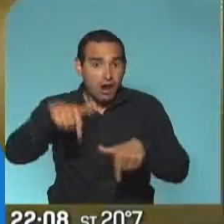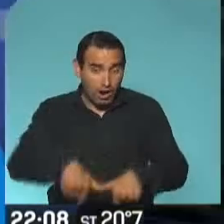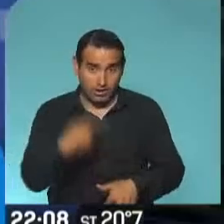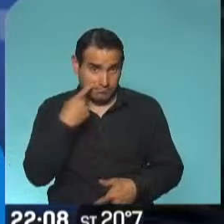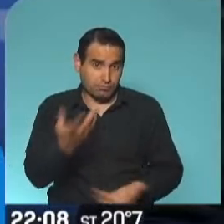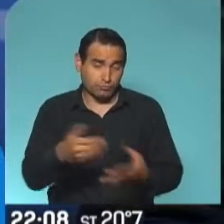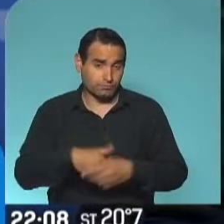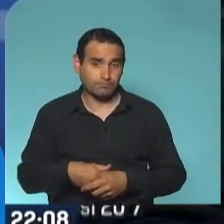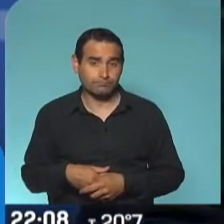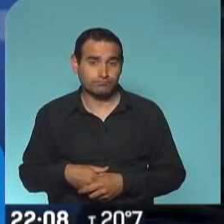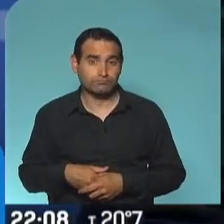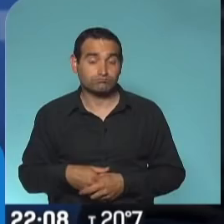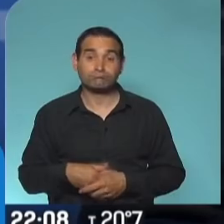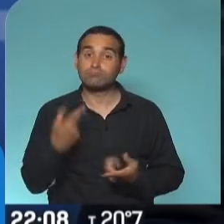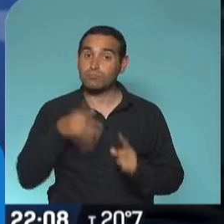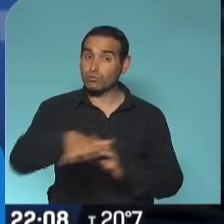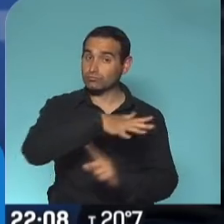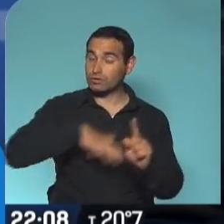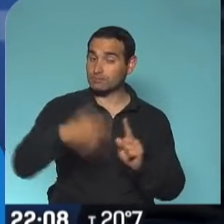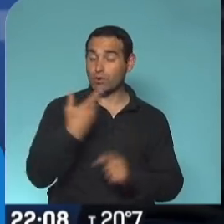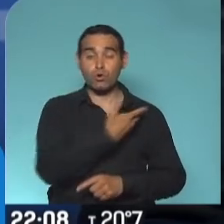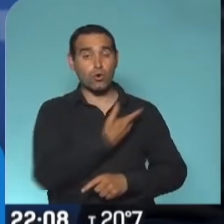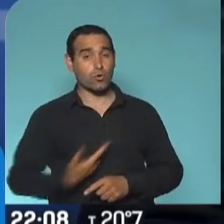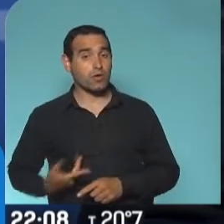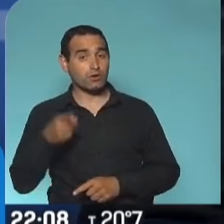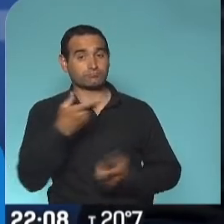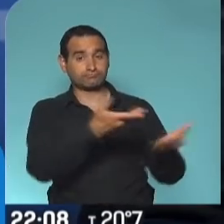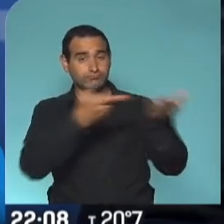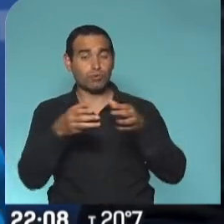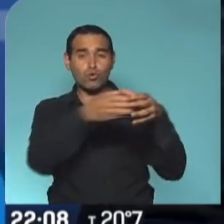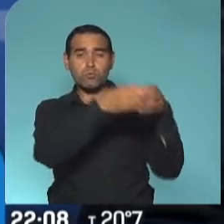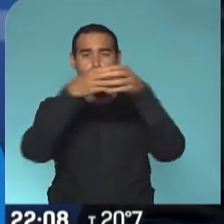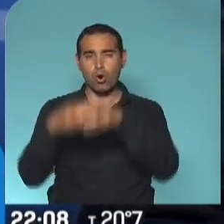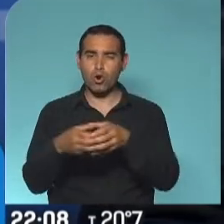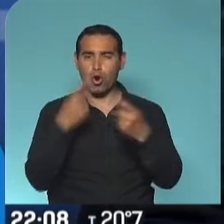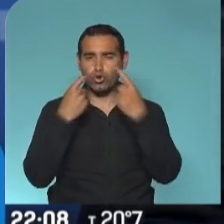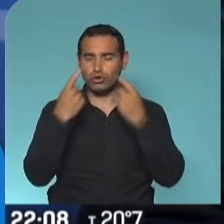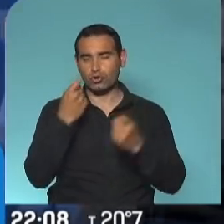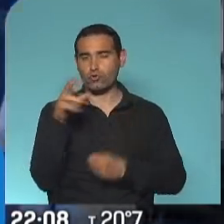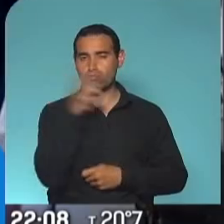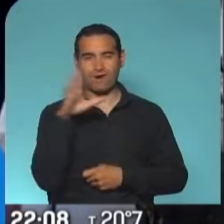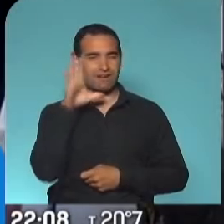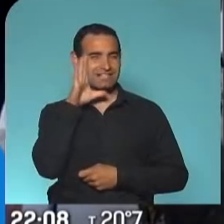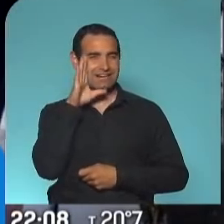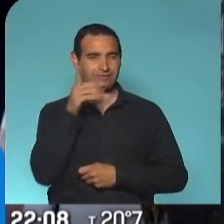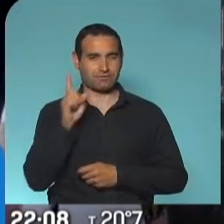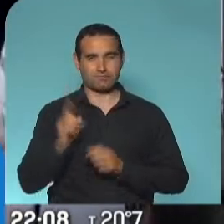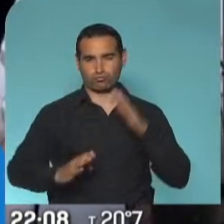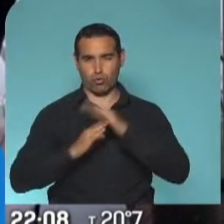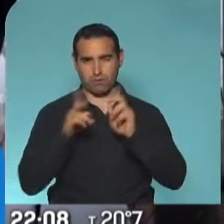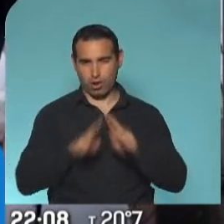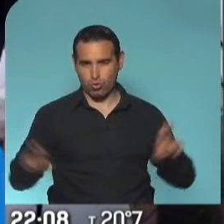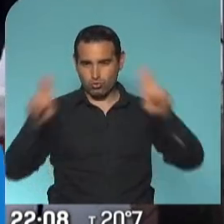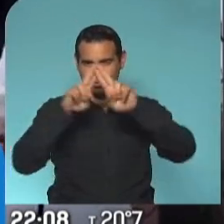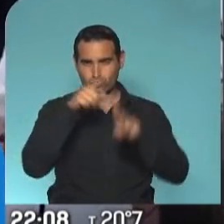esto. En este contexto, el gobierno recibió a una delegación de observadores enviados por Michelle Bachelet, alta comisionada de las